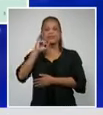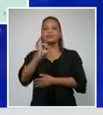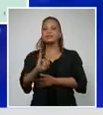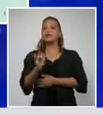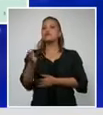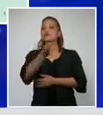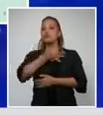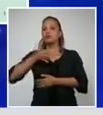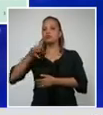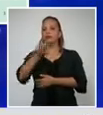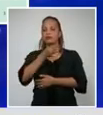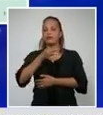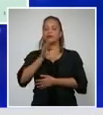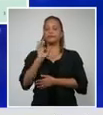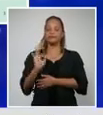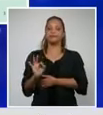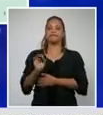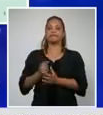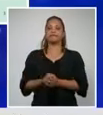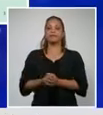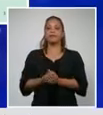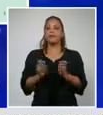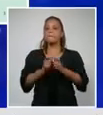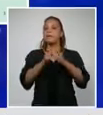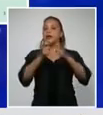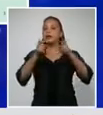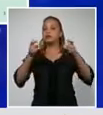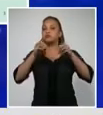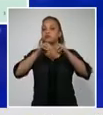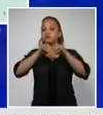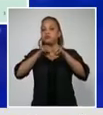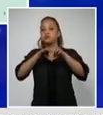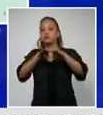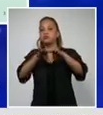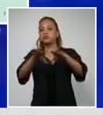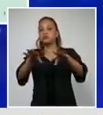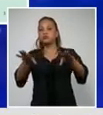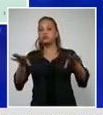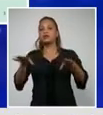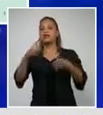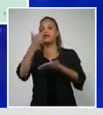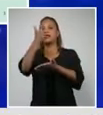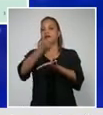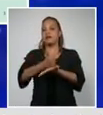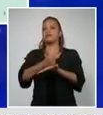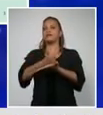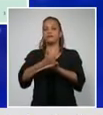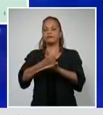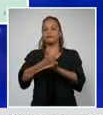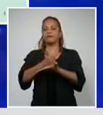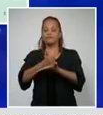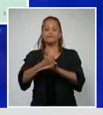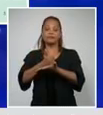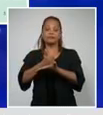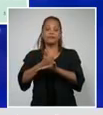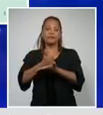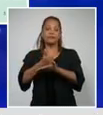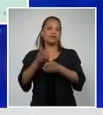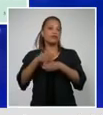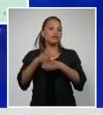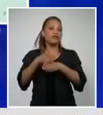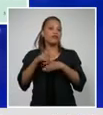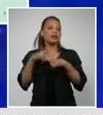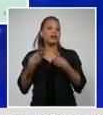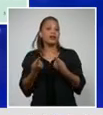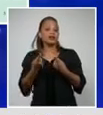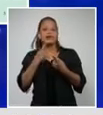11 municipios, con la mayor transmisión en el municipio cabecera, y que traduce que todavía